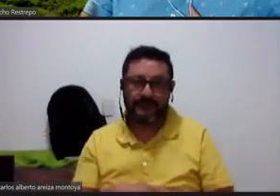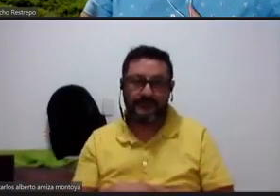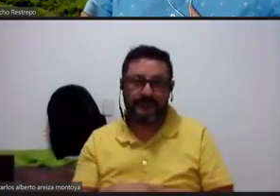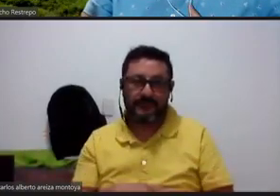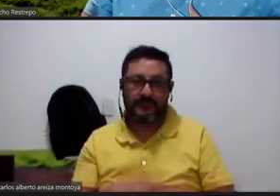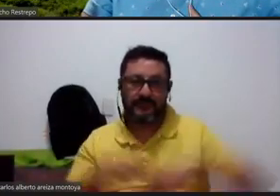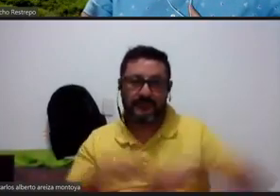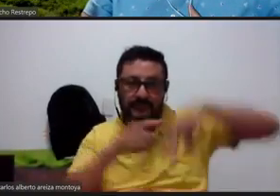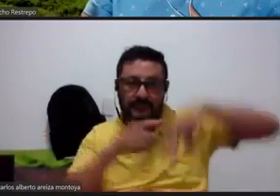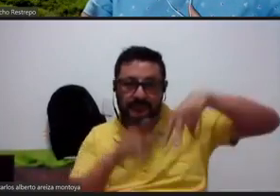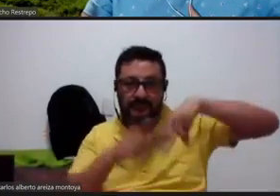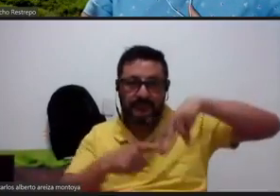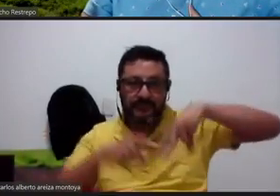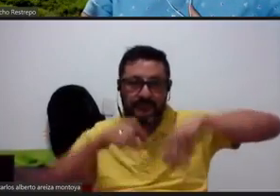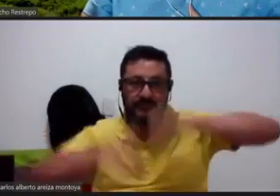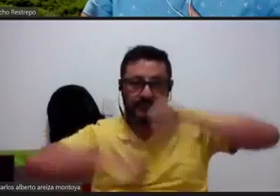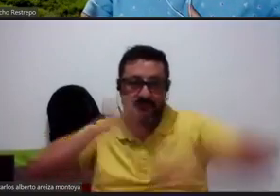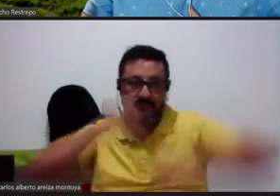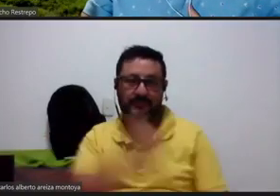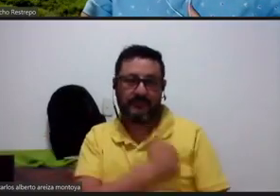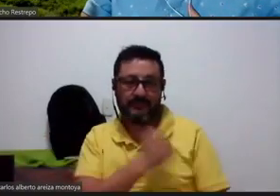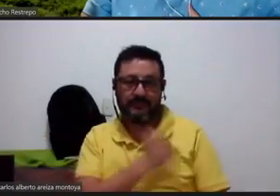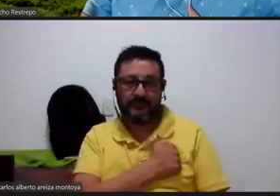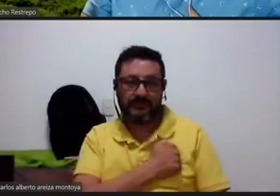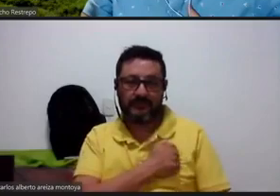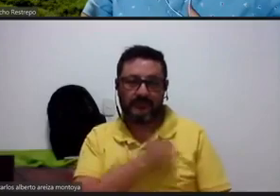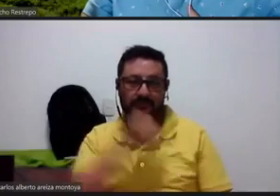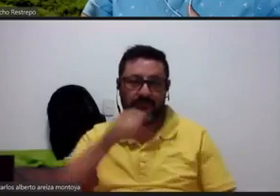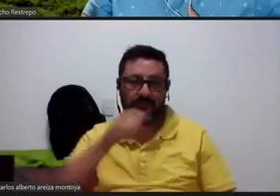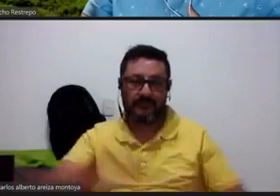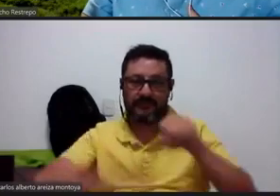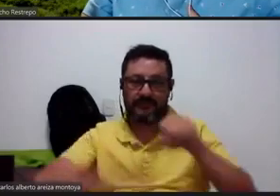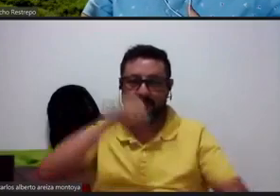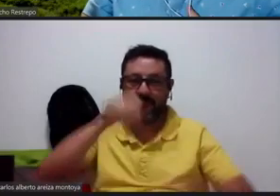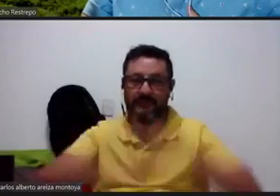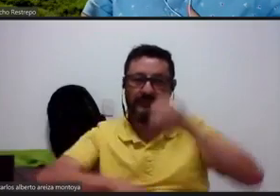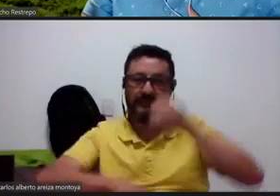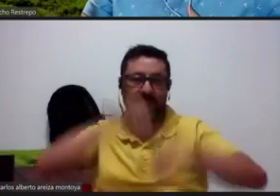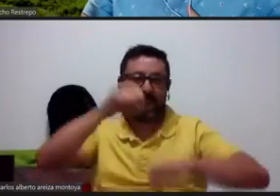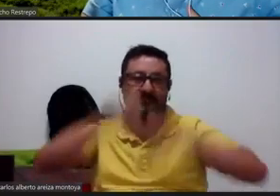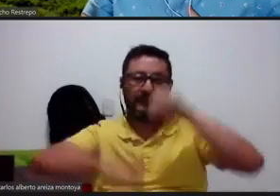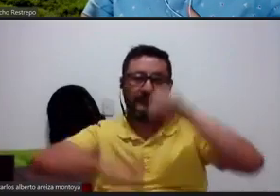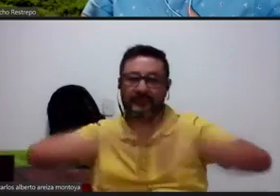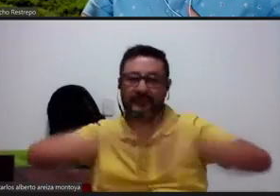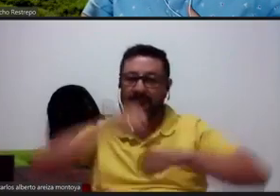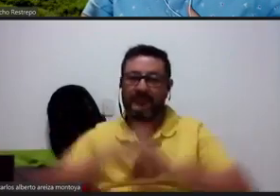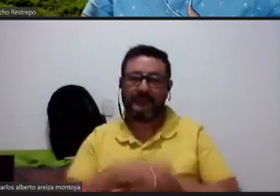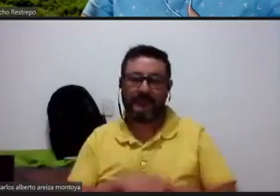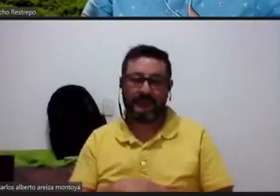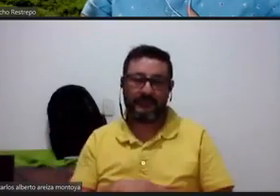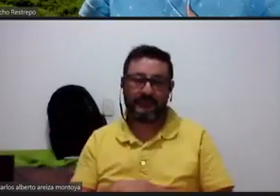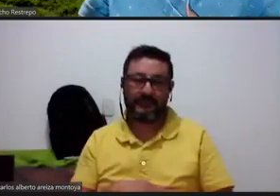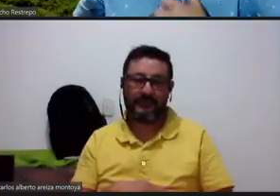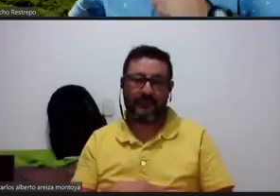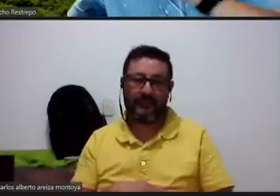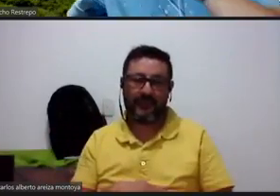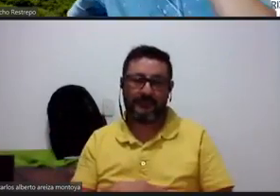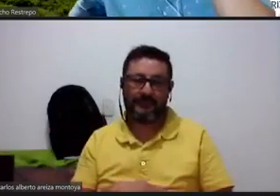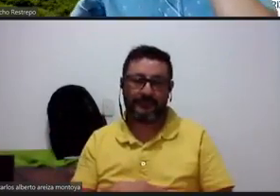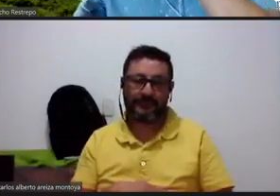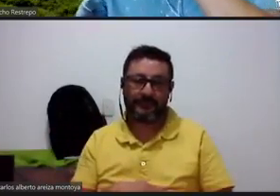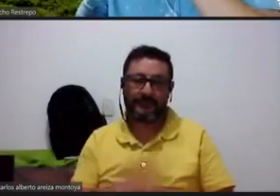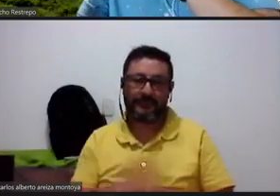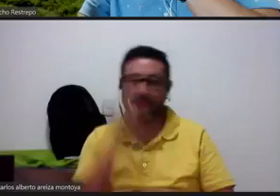ellos pedalean es con el corazón. O sea, y en todos los deportes es igual. Los niveles de compromiso